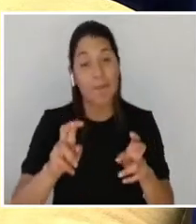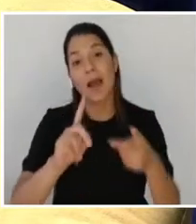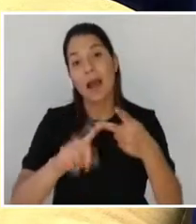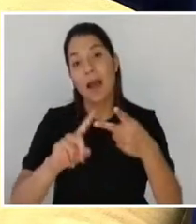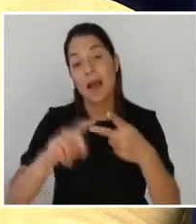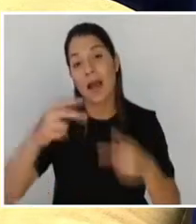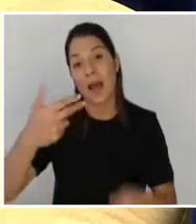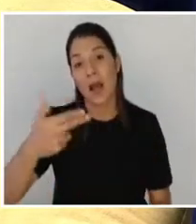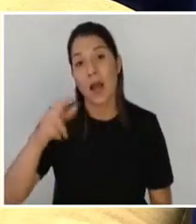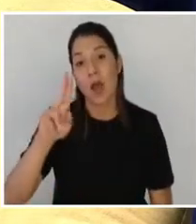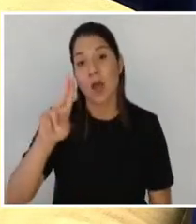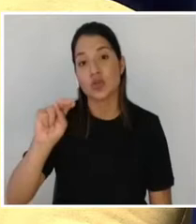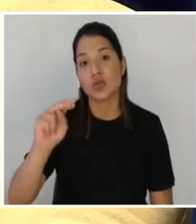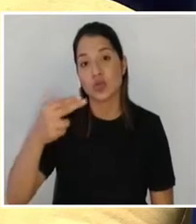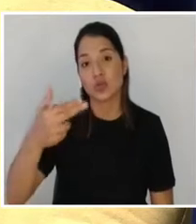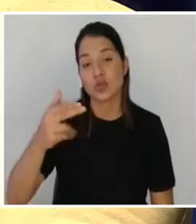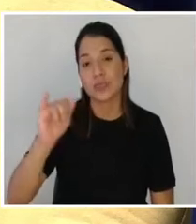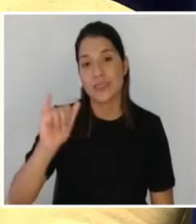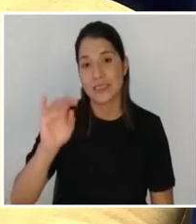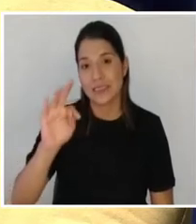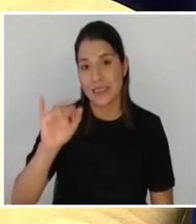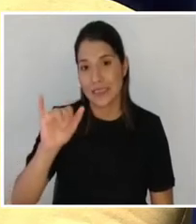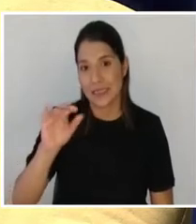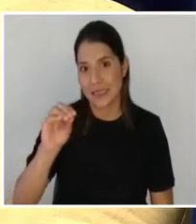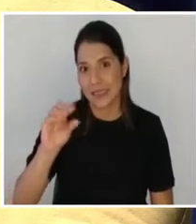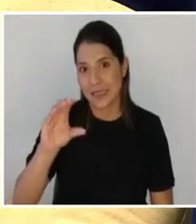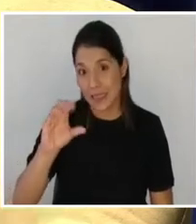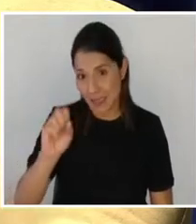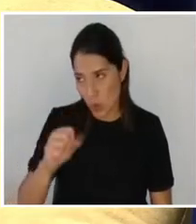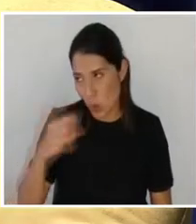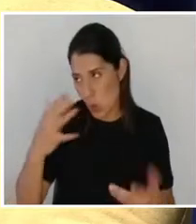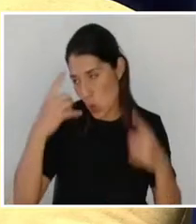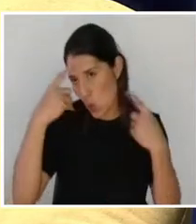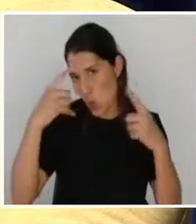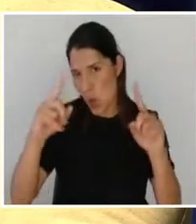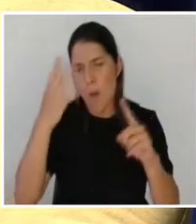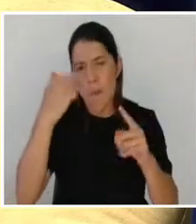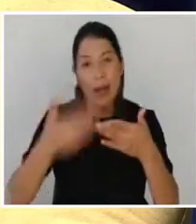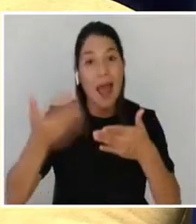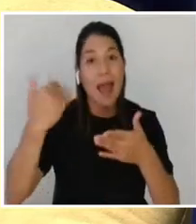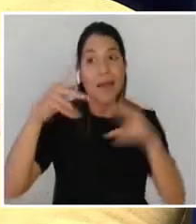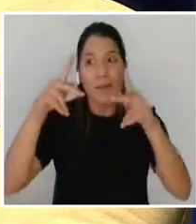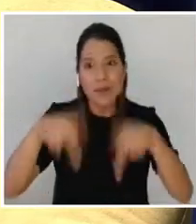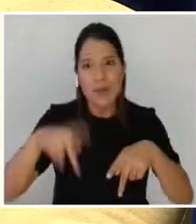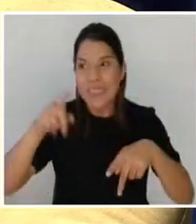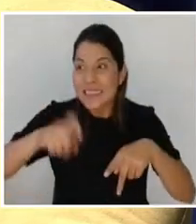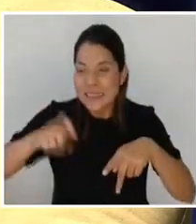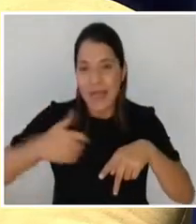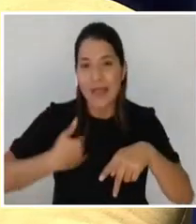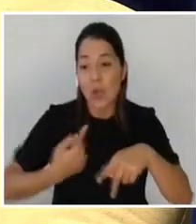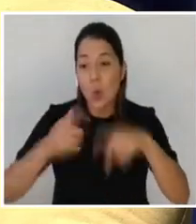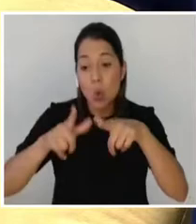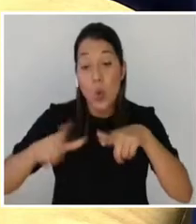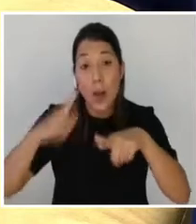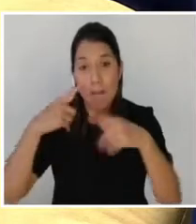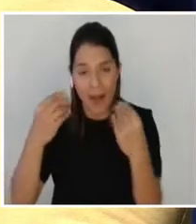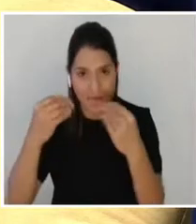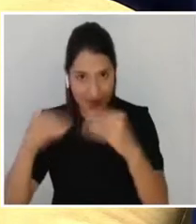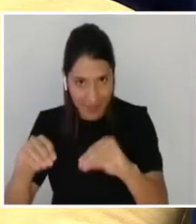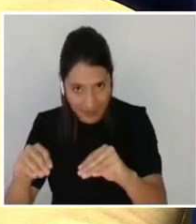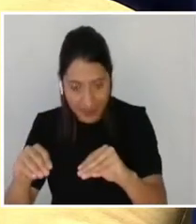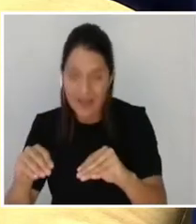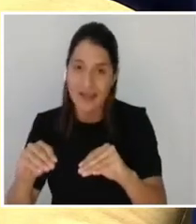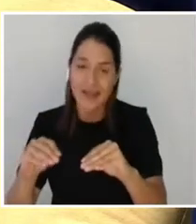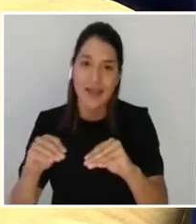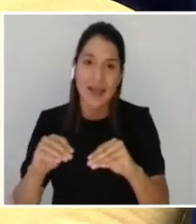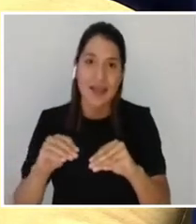un éxito, ¿verdad? Porque antes la gente tenía que tener un local, ¿verdad?, para vender, y eso es lo que yo no estoy de